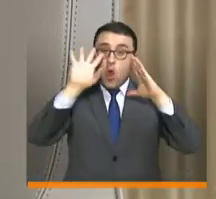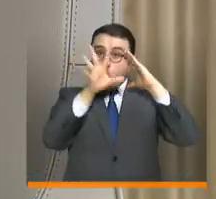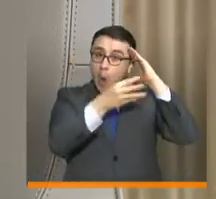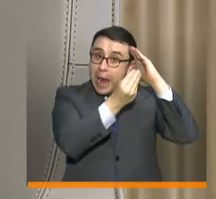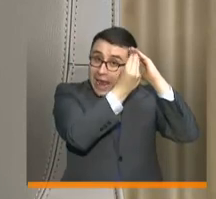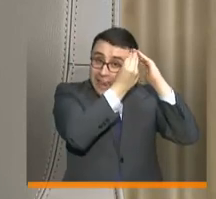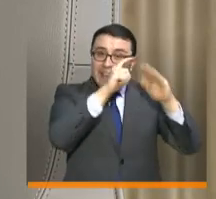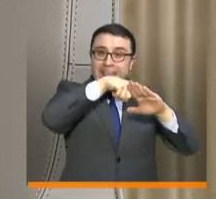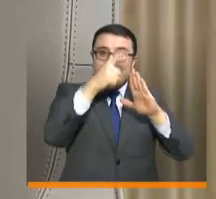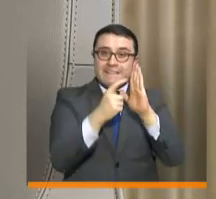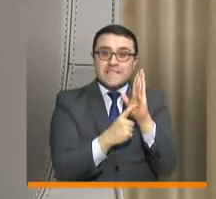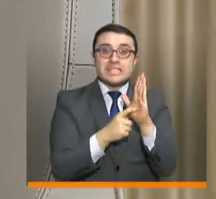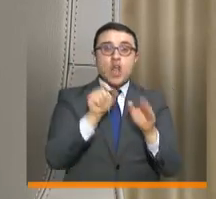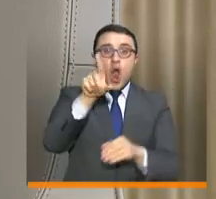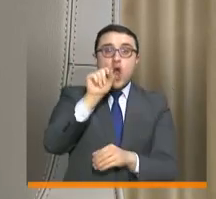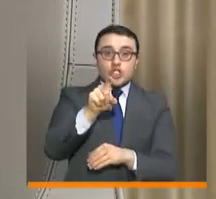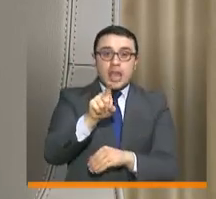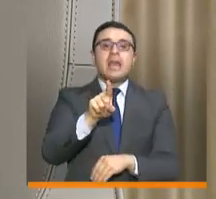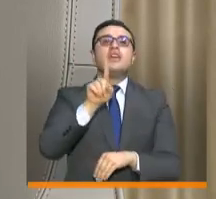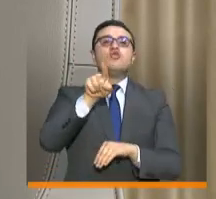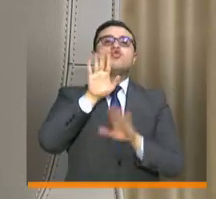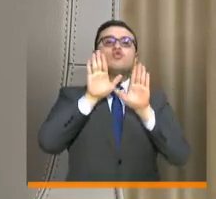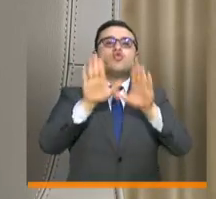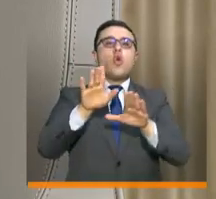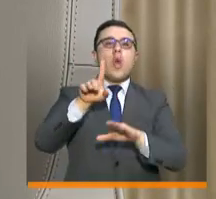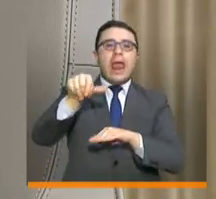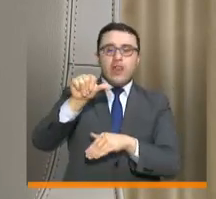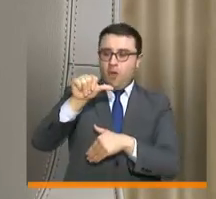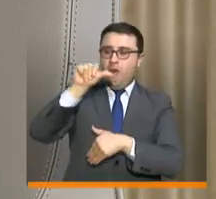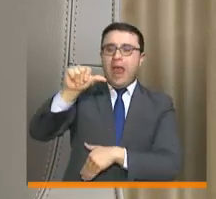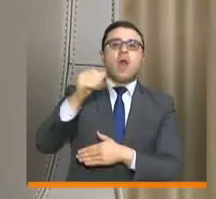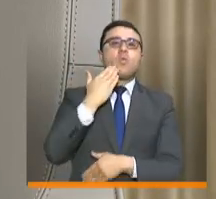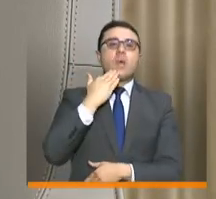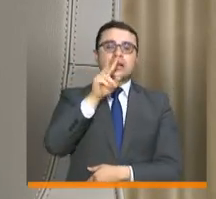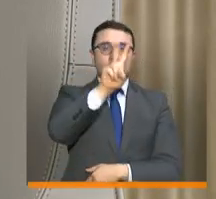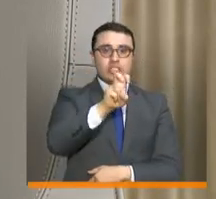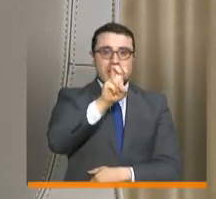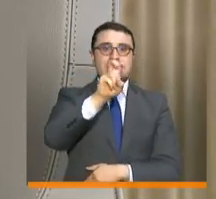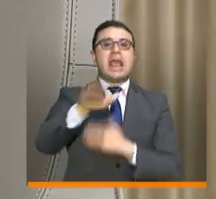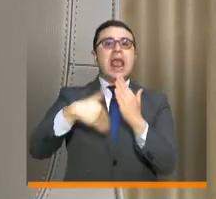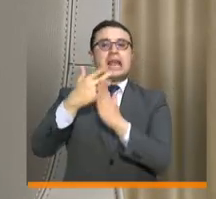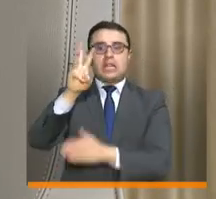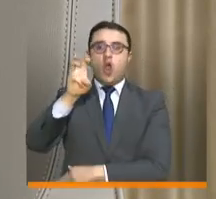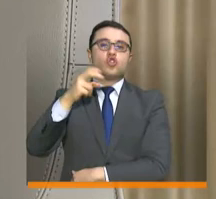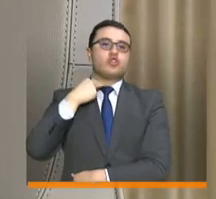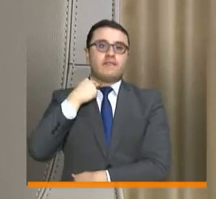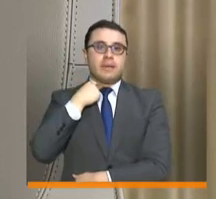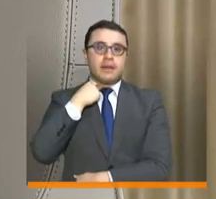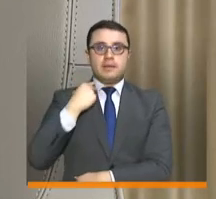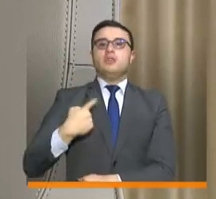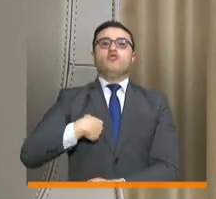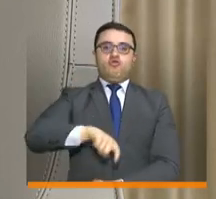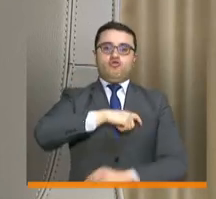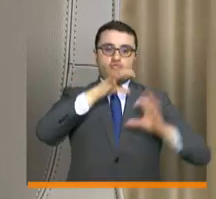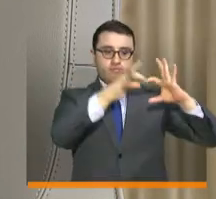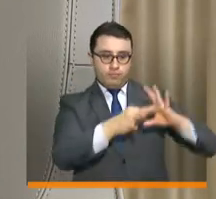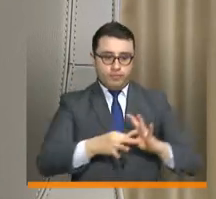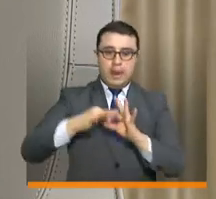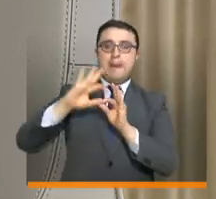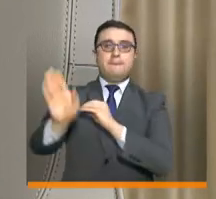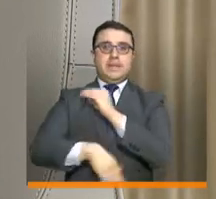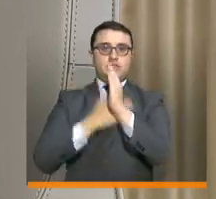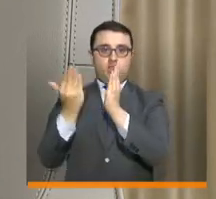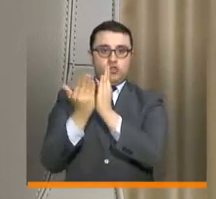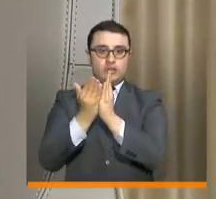ICFES de grado 11, para calendario A en las fechas de 7 y 8 de noviembre. Hemos hecho una alianza, presidente, entre el Ministerio de